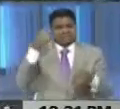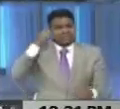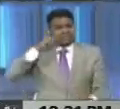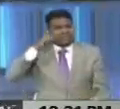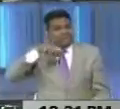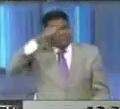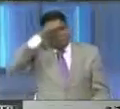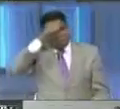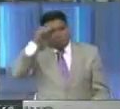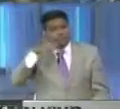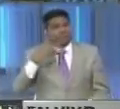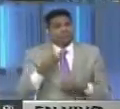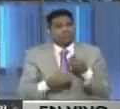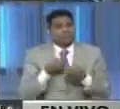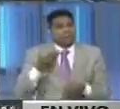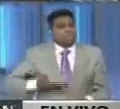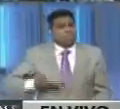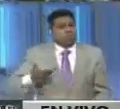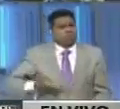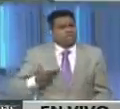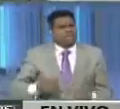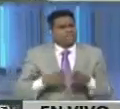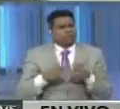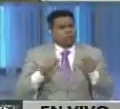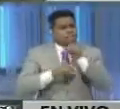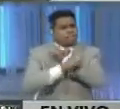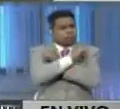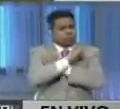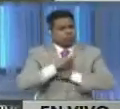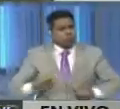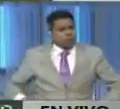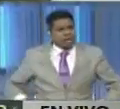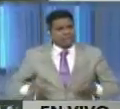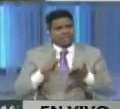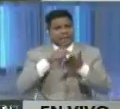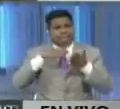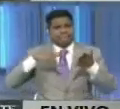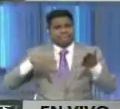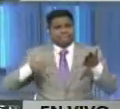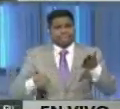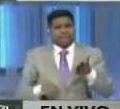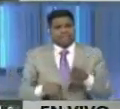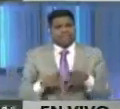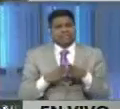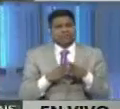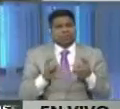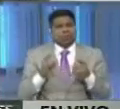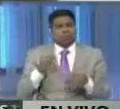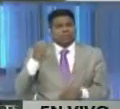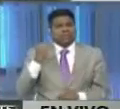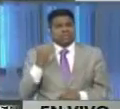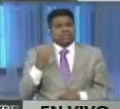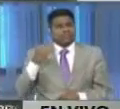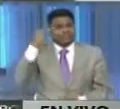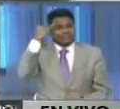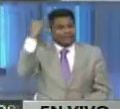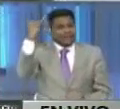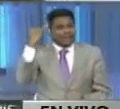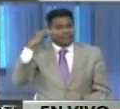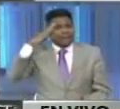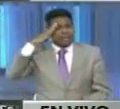hizo una importante operación en el estado portuguesa por parte de la dirección general contra inteligencia militar en donde